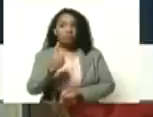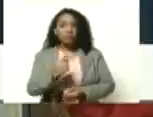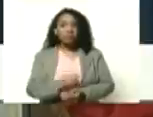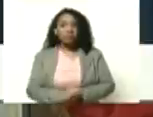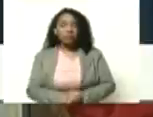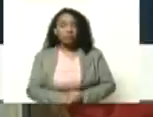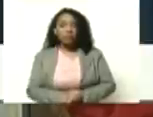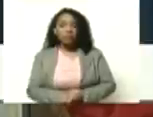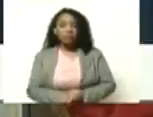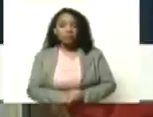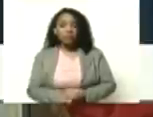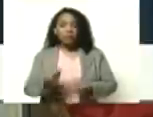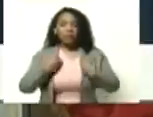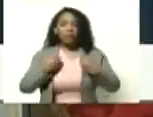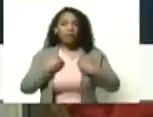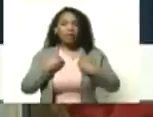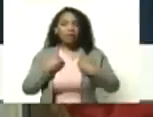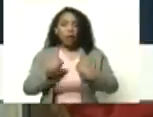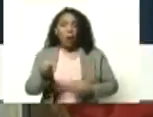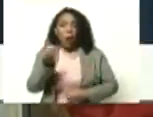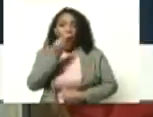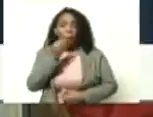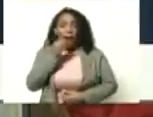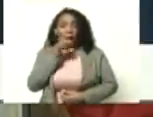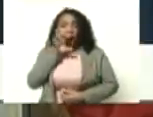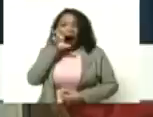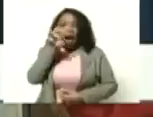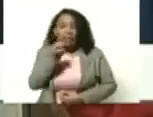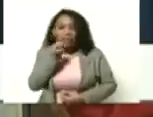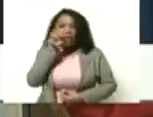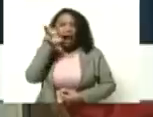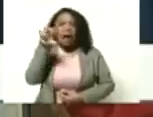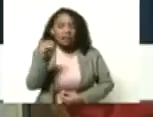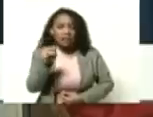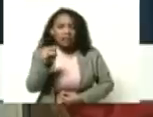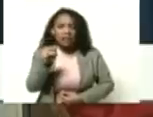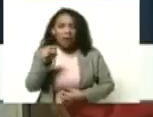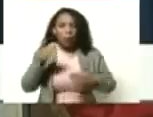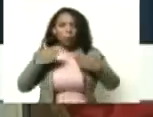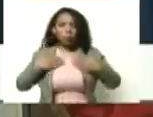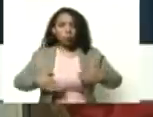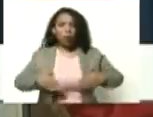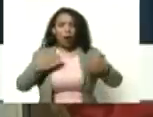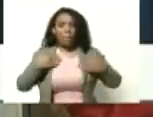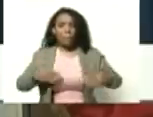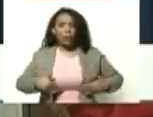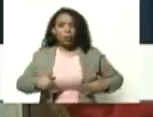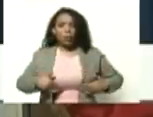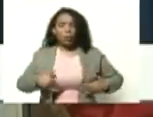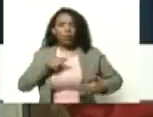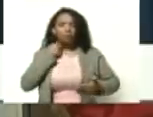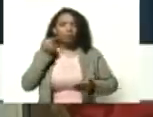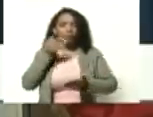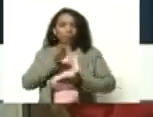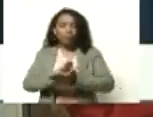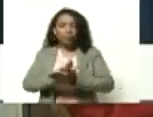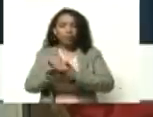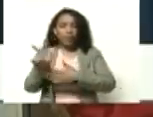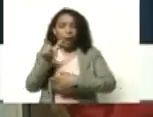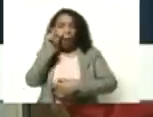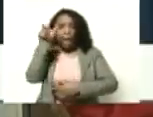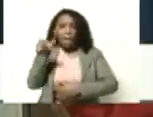que convivían ahí se comieran literalmente los restos mortales de carlos